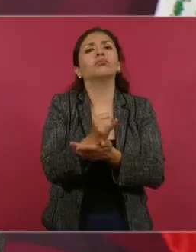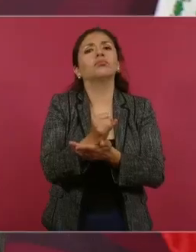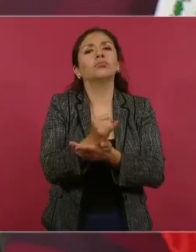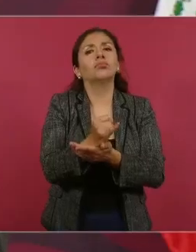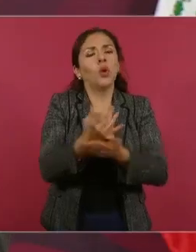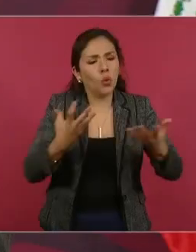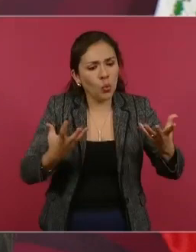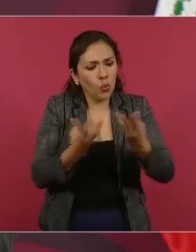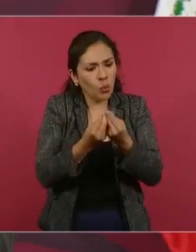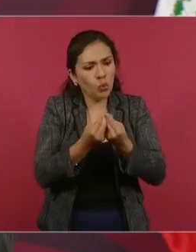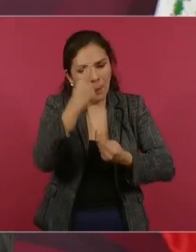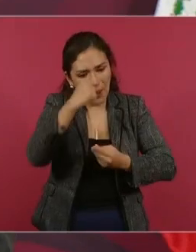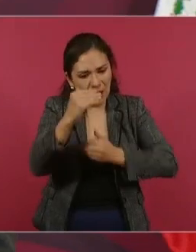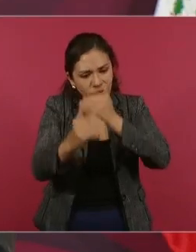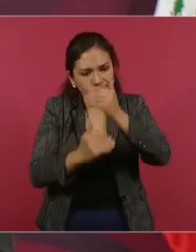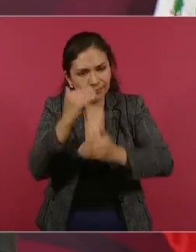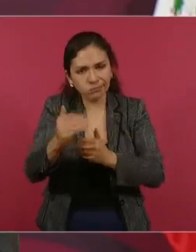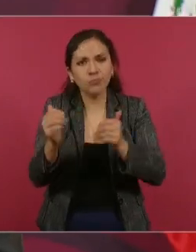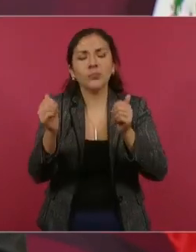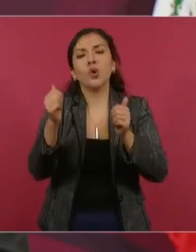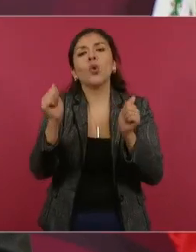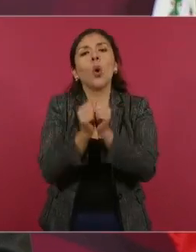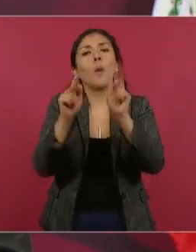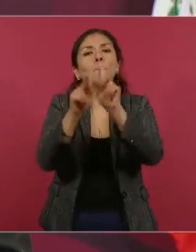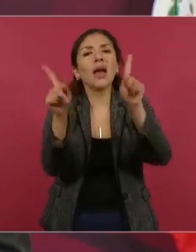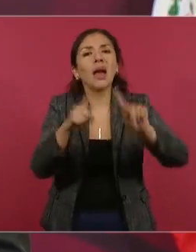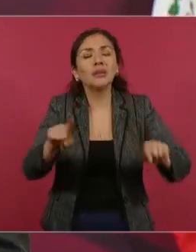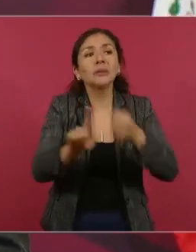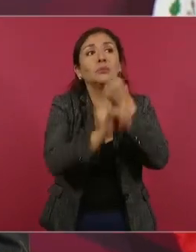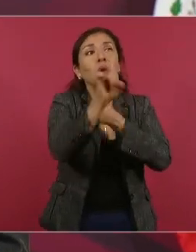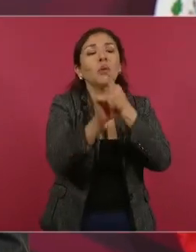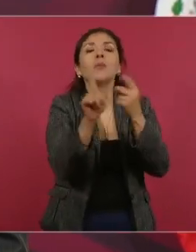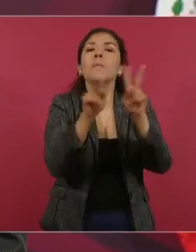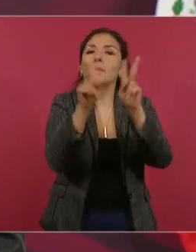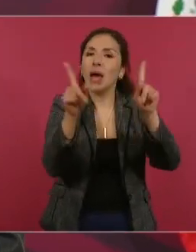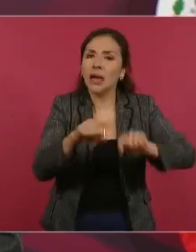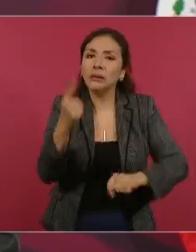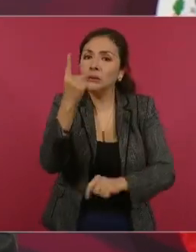cooperación para el desarrollo, solución pacífica de las controversias.